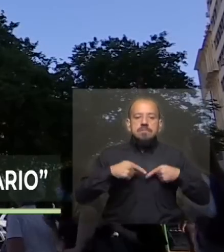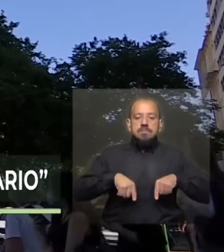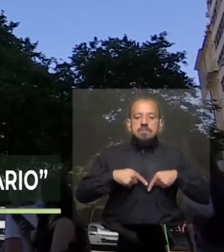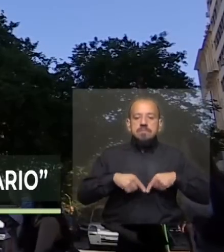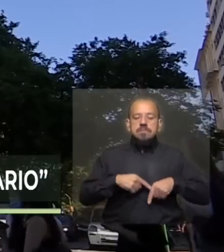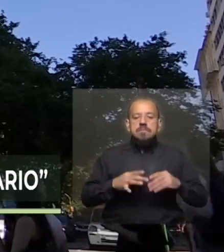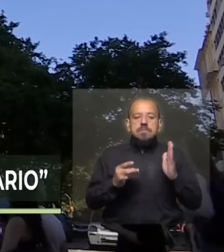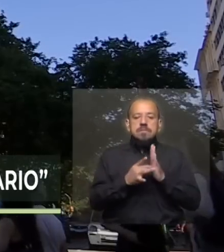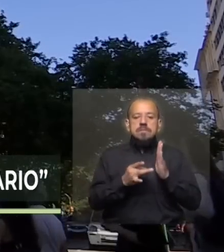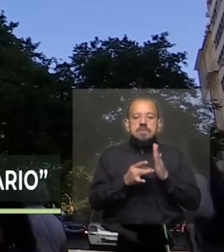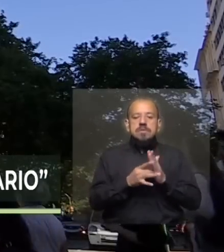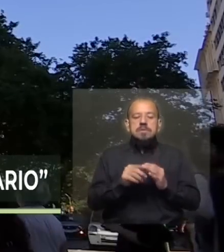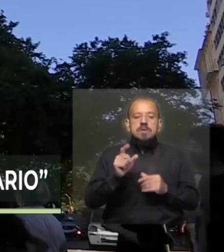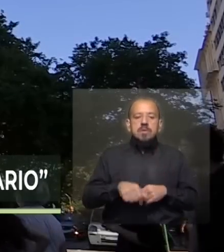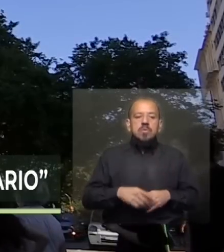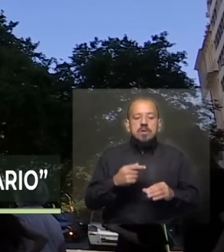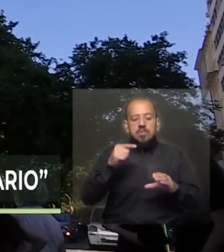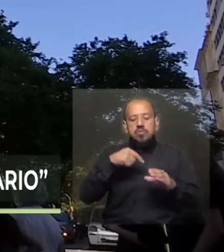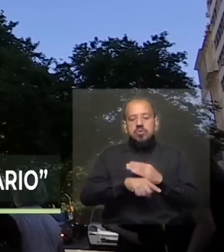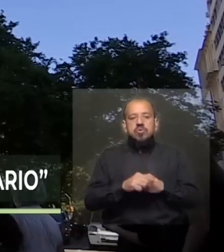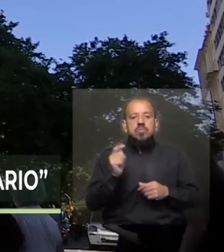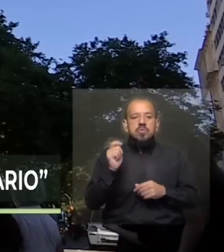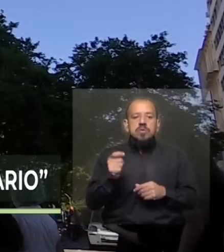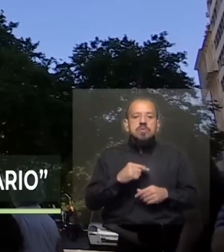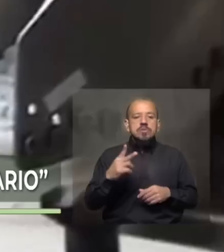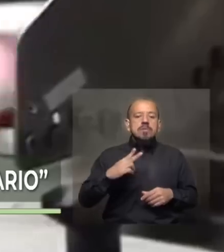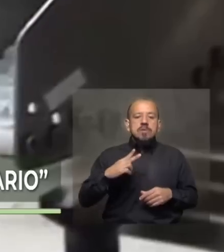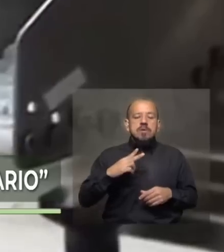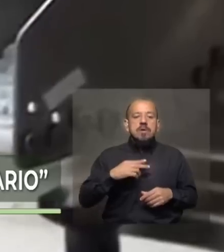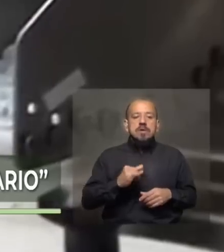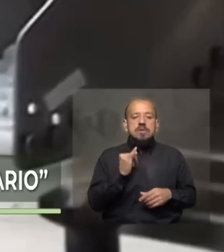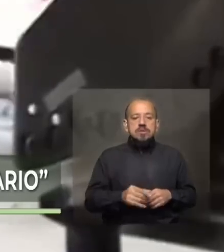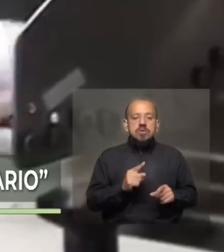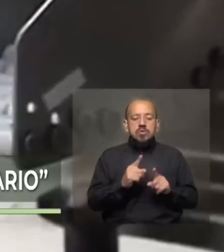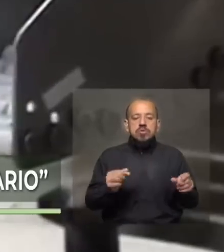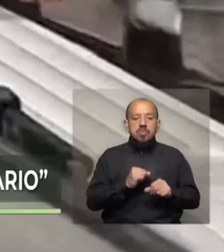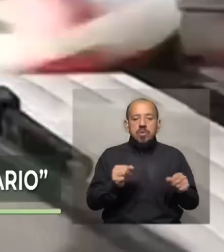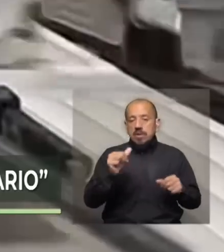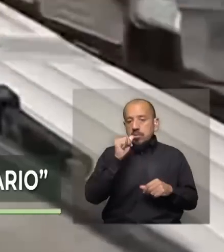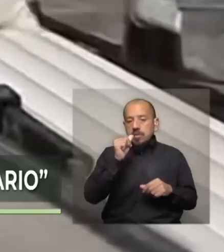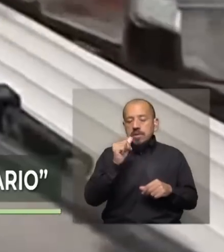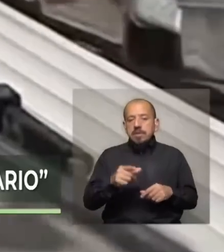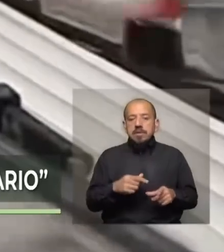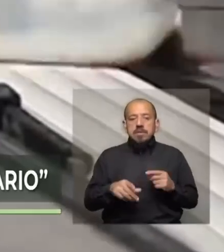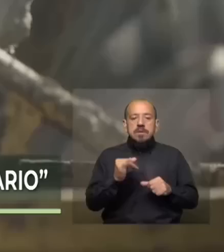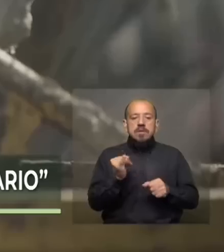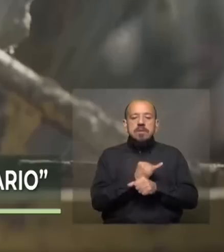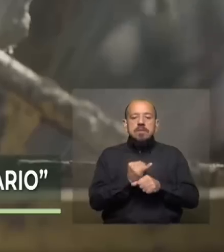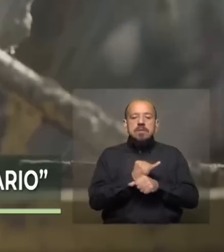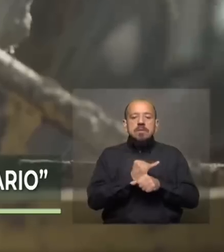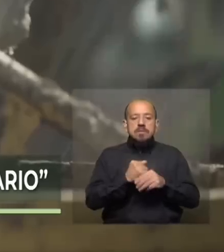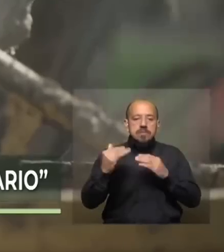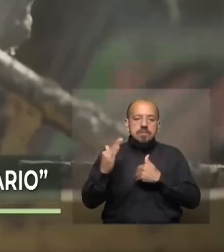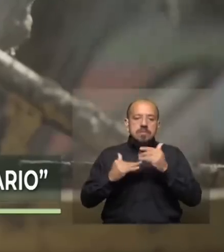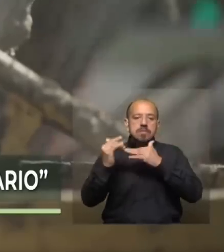de la calidad del agua en pozos públicos y privados para conocer si es potable o tener otros usos como para sectores de la industria y la